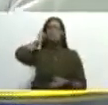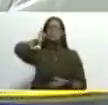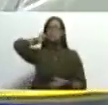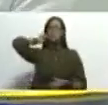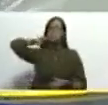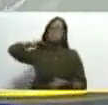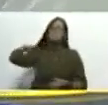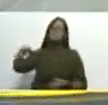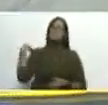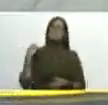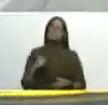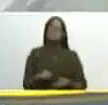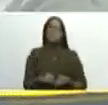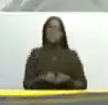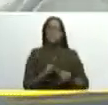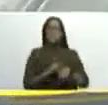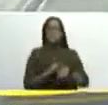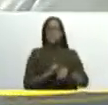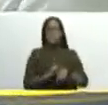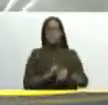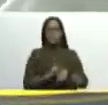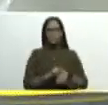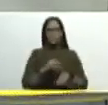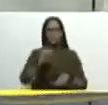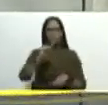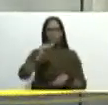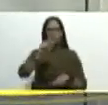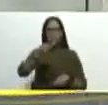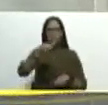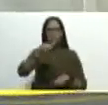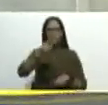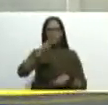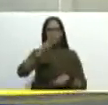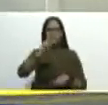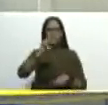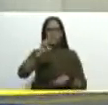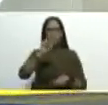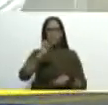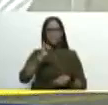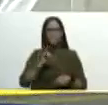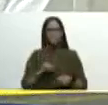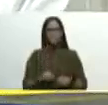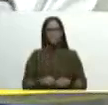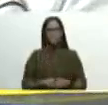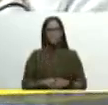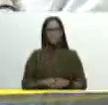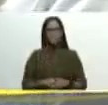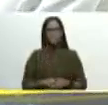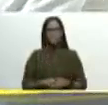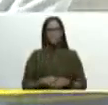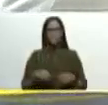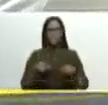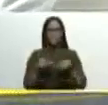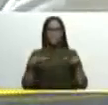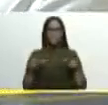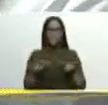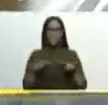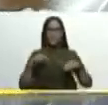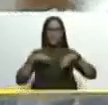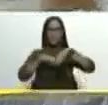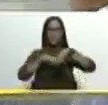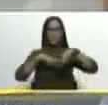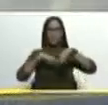doctor Andrews Rodríguez. Sí, señor. Ah, ¿qué me dices, Andrews, de este área de mamografía? Bueno,